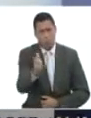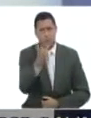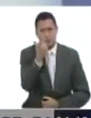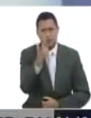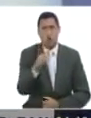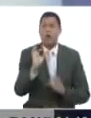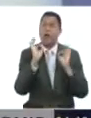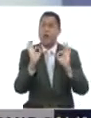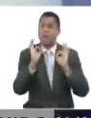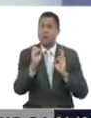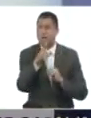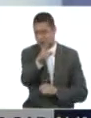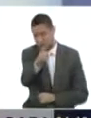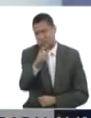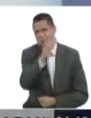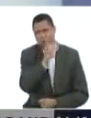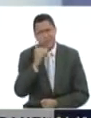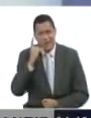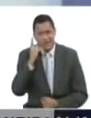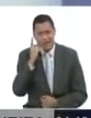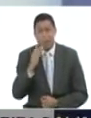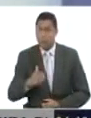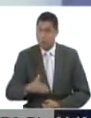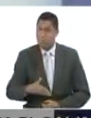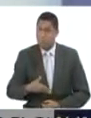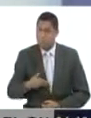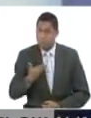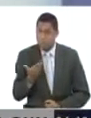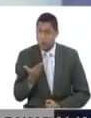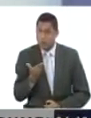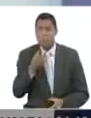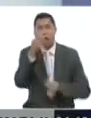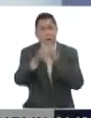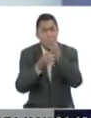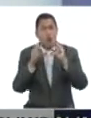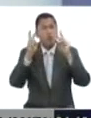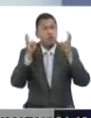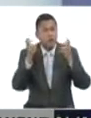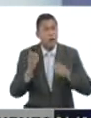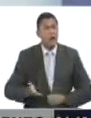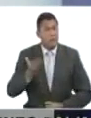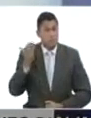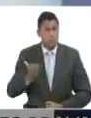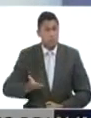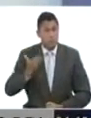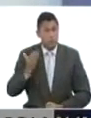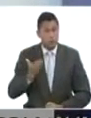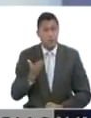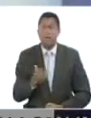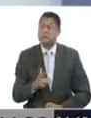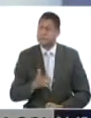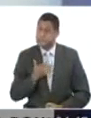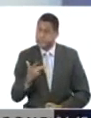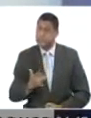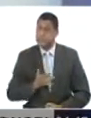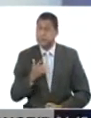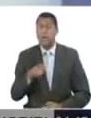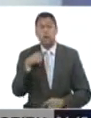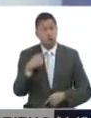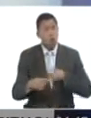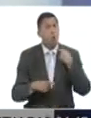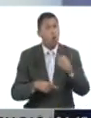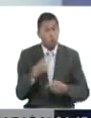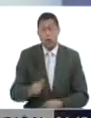en especial pues con tu persona por darnos la posibilidad de hablar de un tema muy importante, muy sensible y que cada día tiene